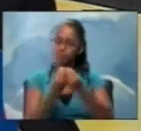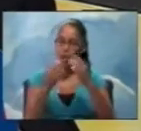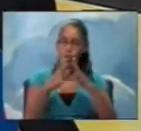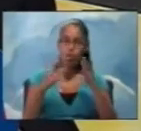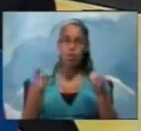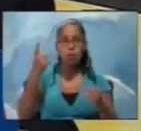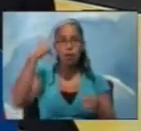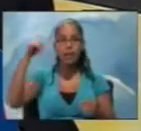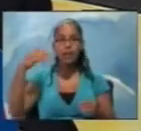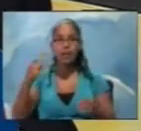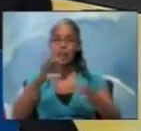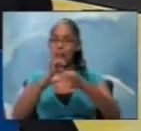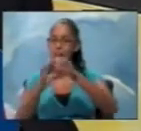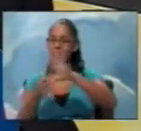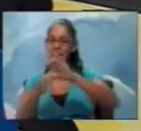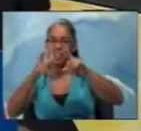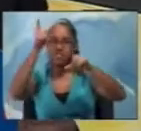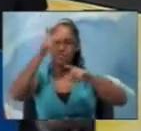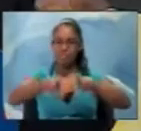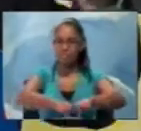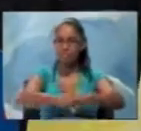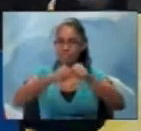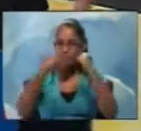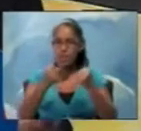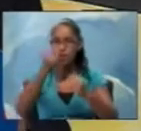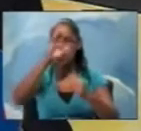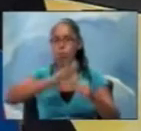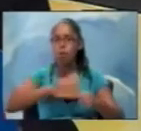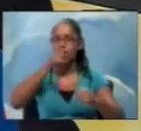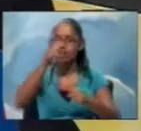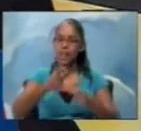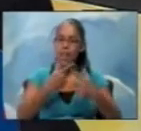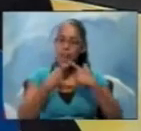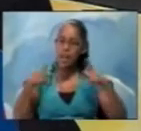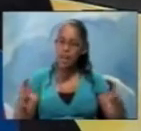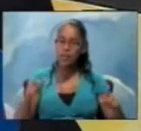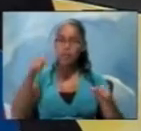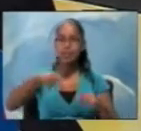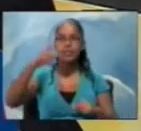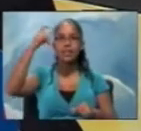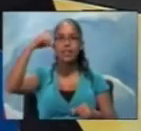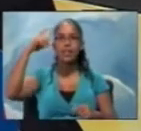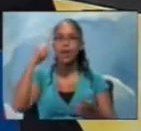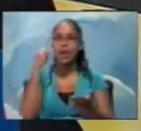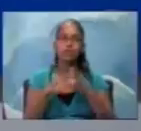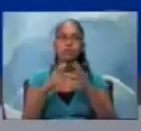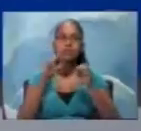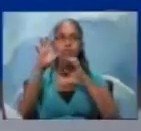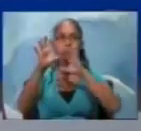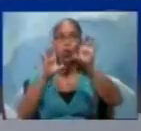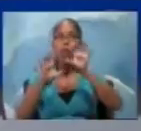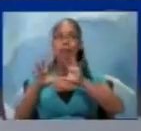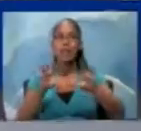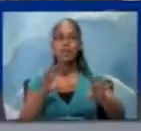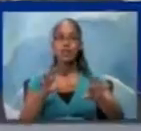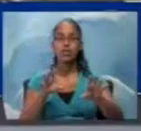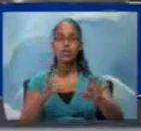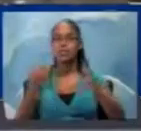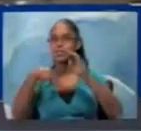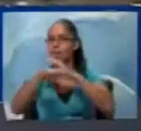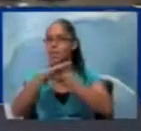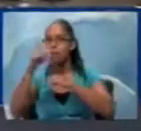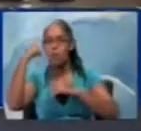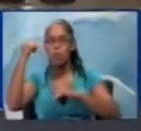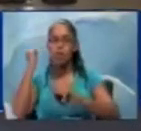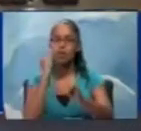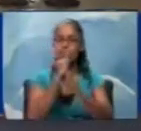para que las cadenas sean reventadas y puedan ser libres en este día. Amén y amén. Salimos por